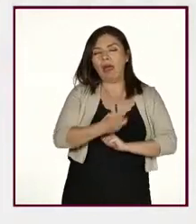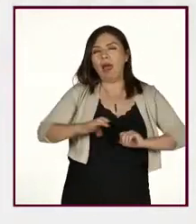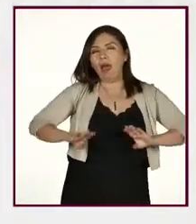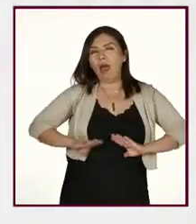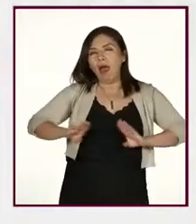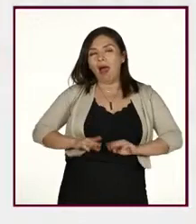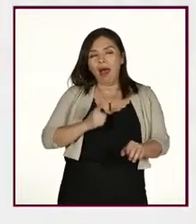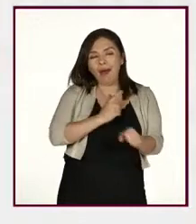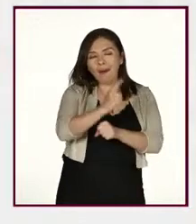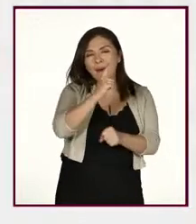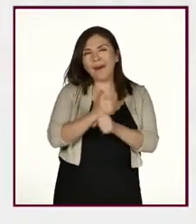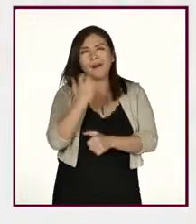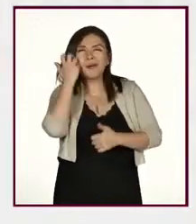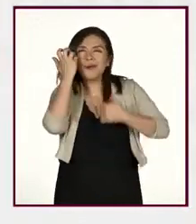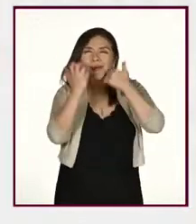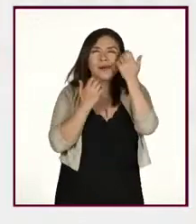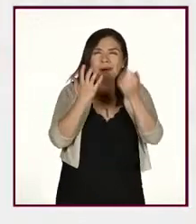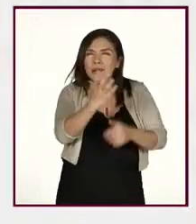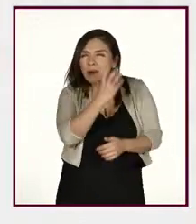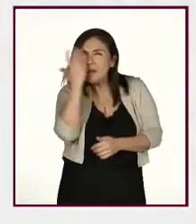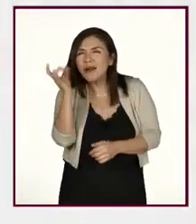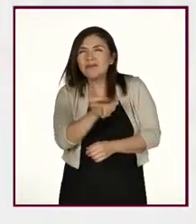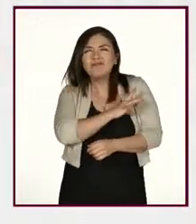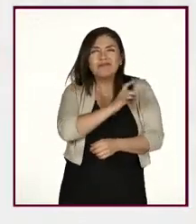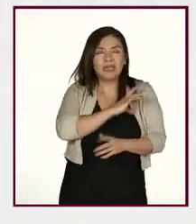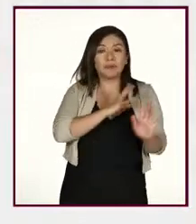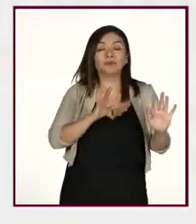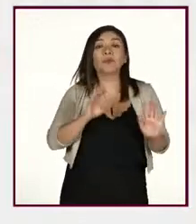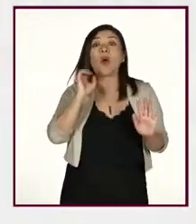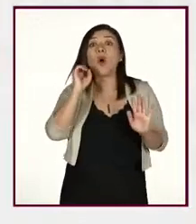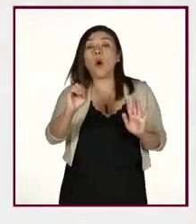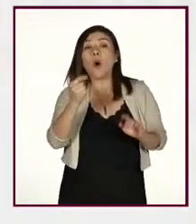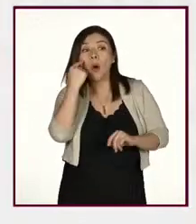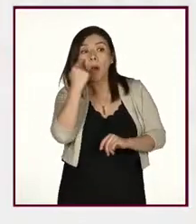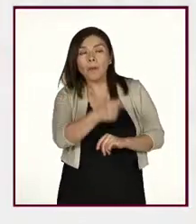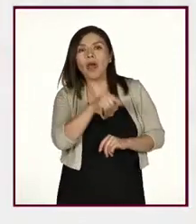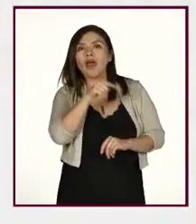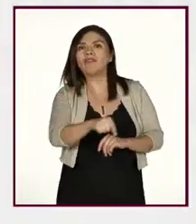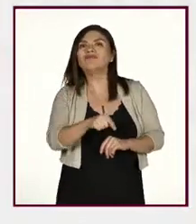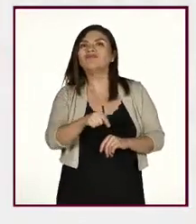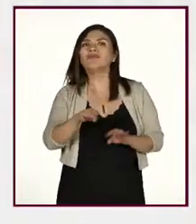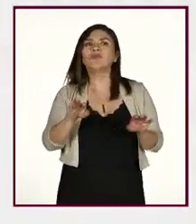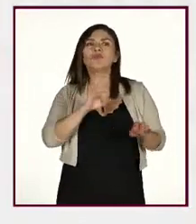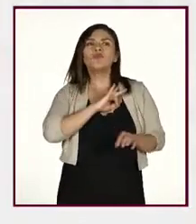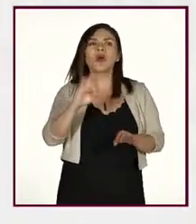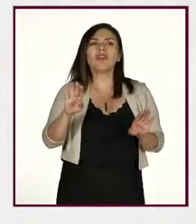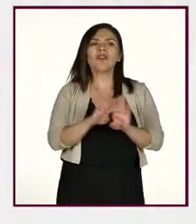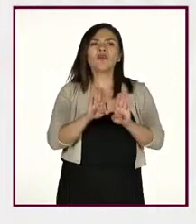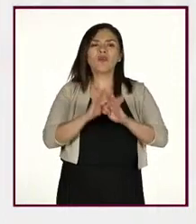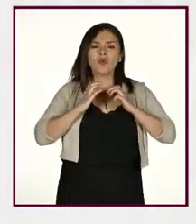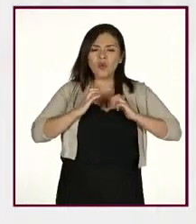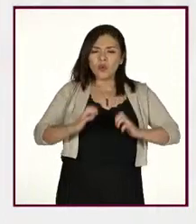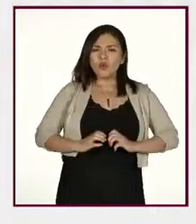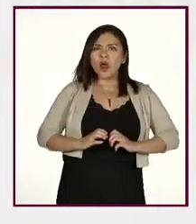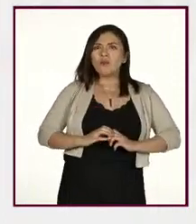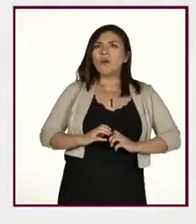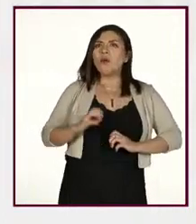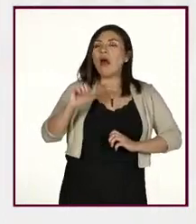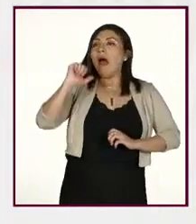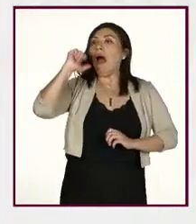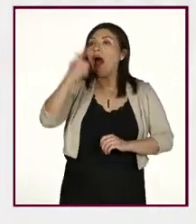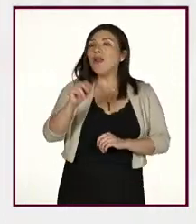esta inhibición conductual. E incluso son como más proclives a tener una reactividad fisiológica, ¿no?, ante